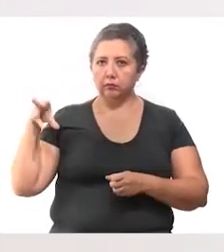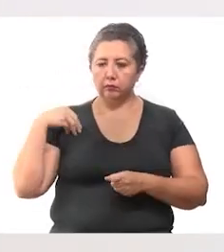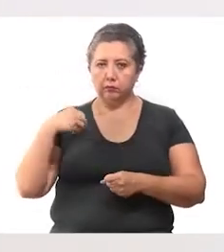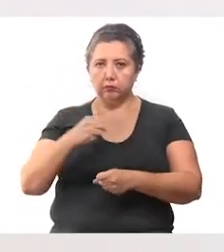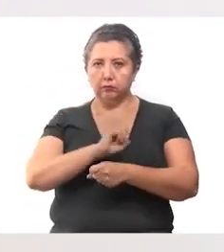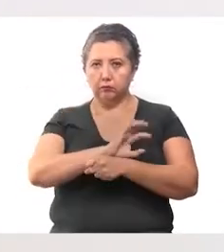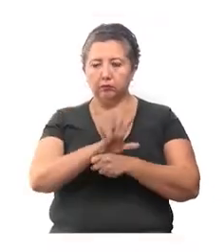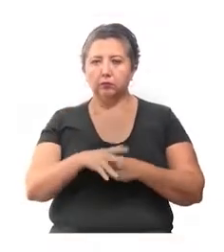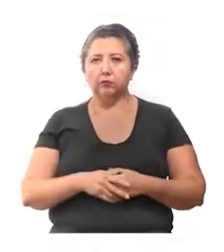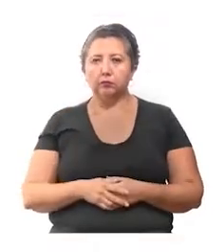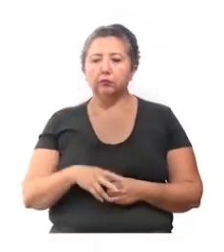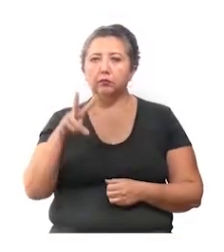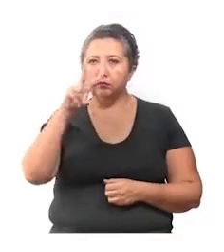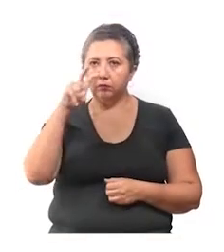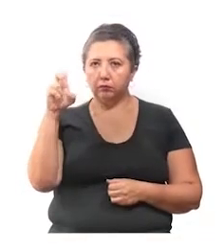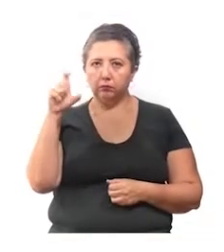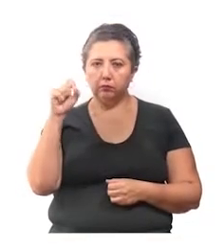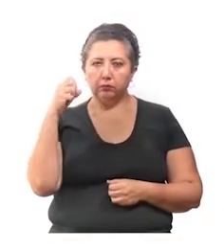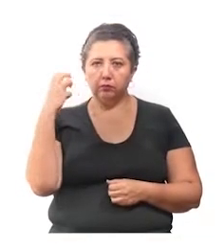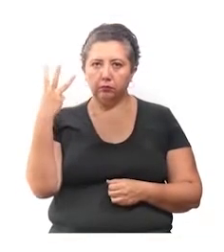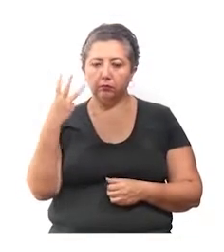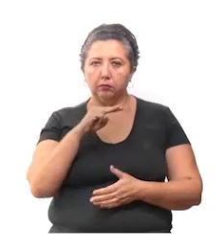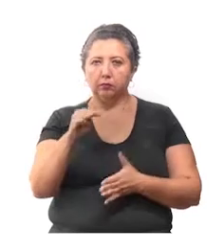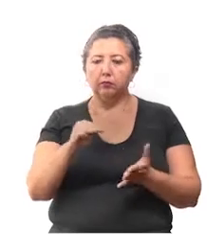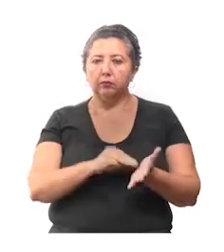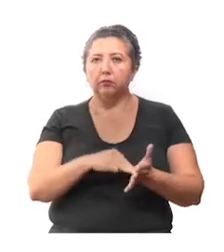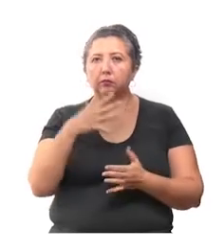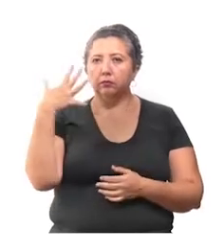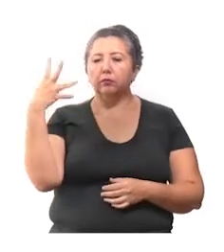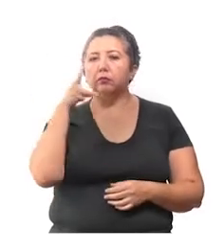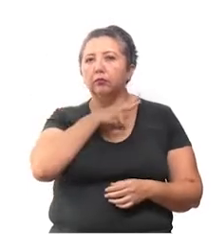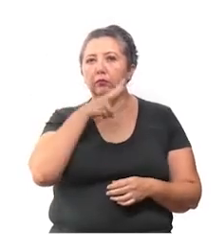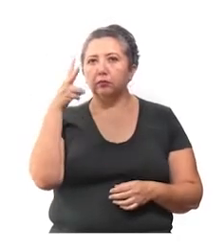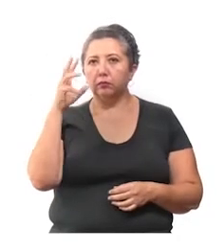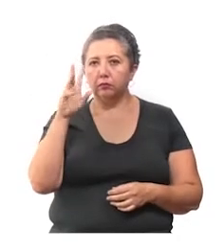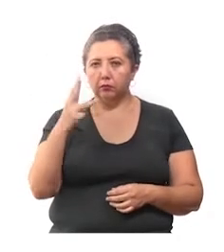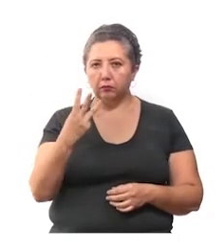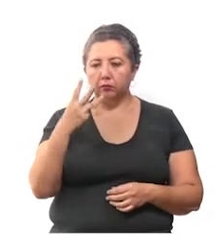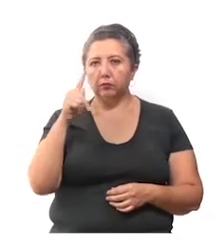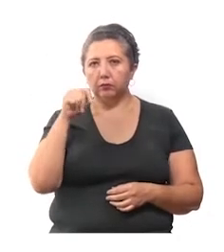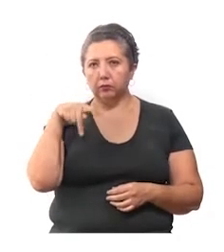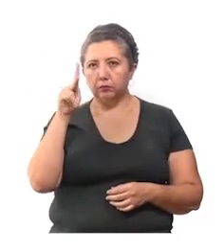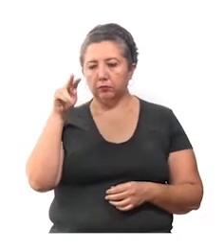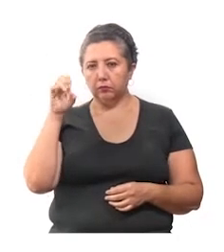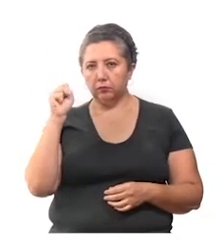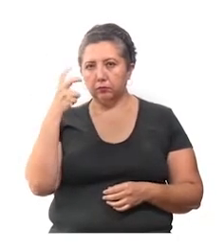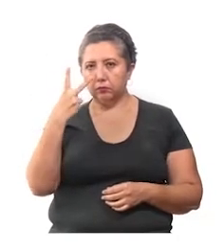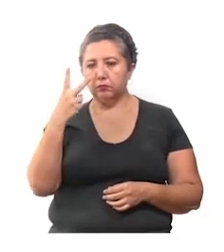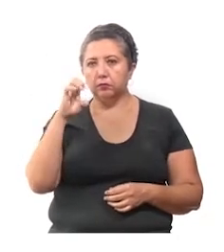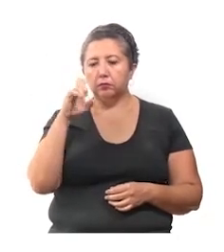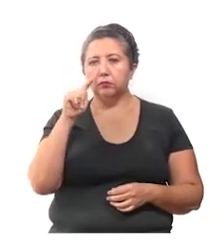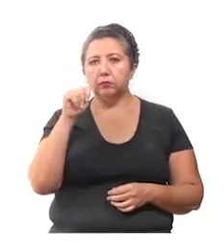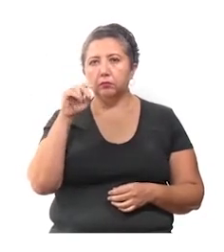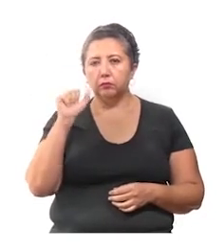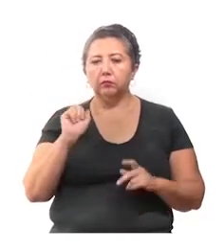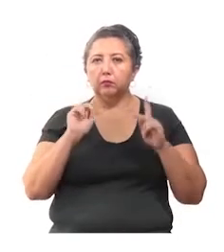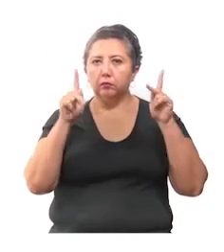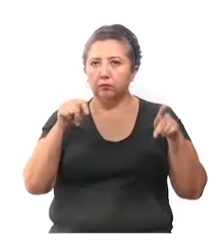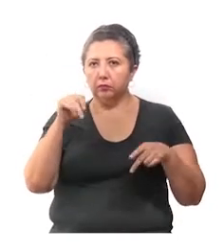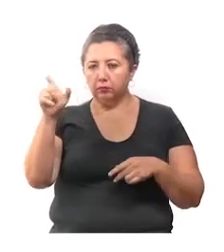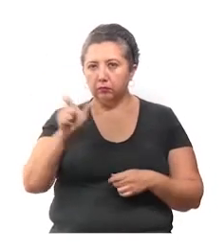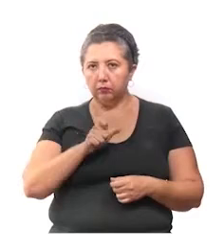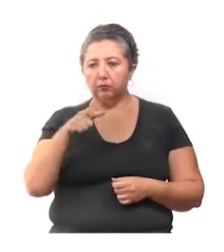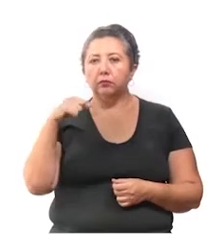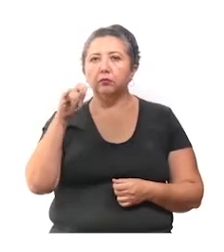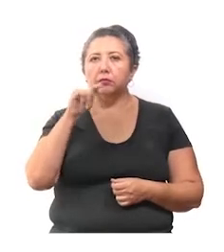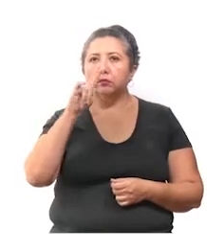contagios de coronavirus, 223 en Mérida, 5 en Valladolid, 3 en Canacín, 2 en Espita, Maxcanú, Progreso, Tecash